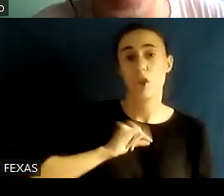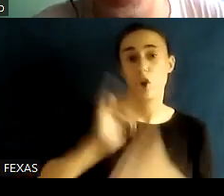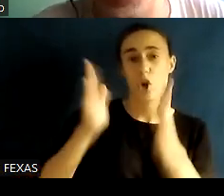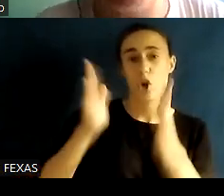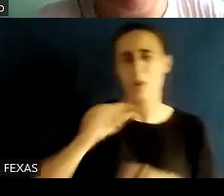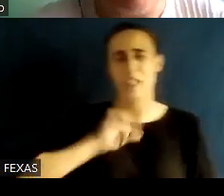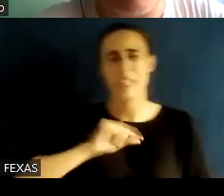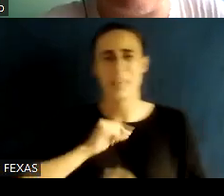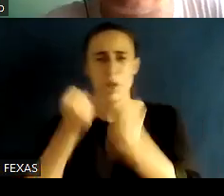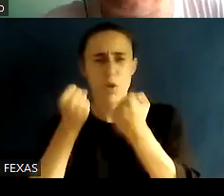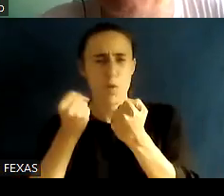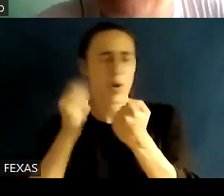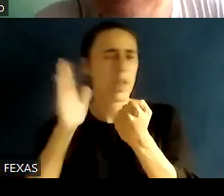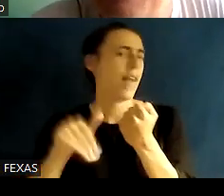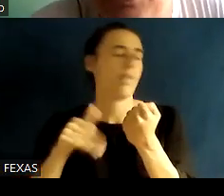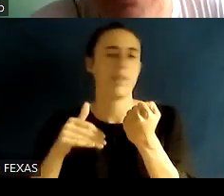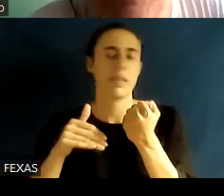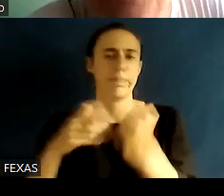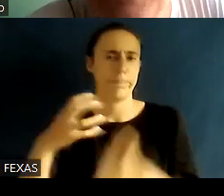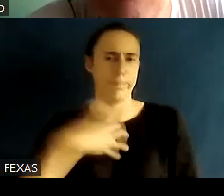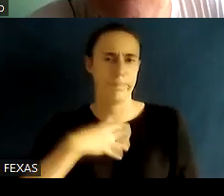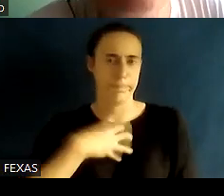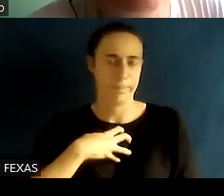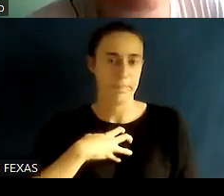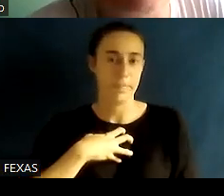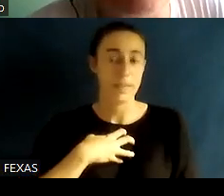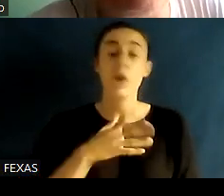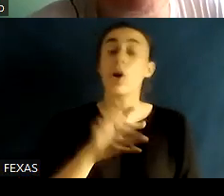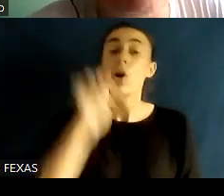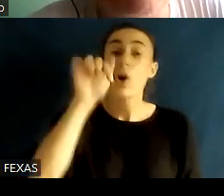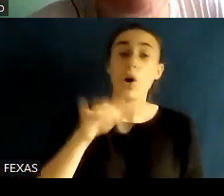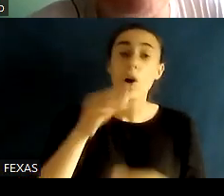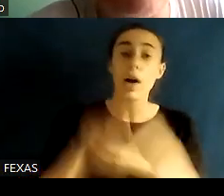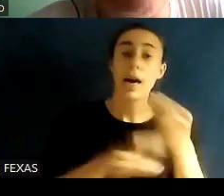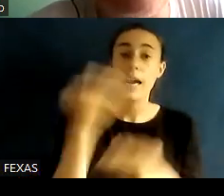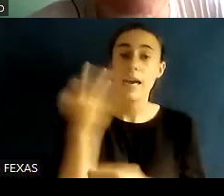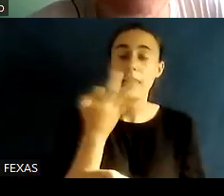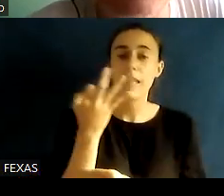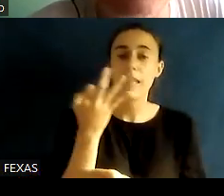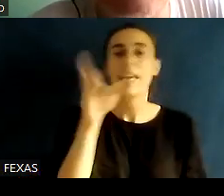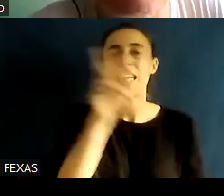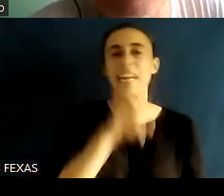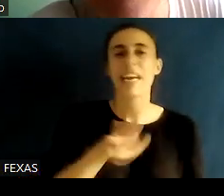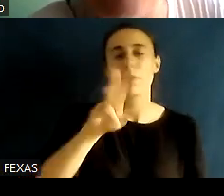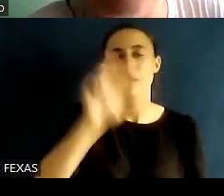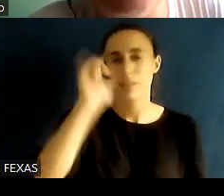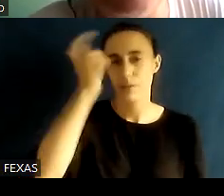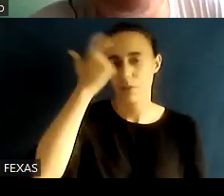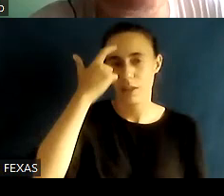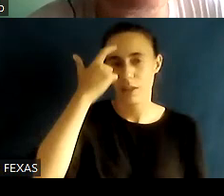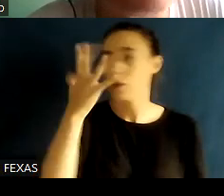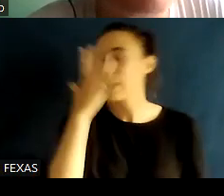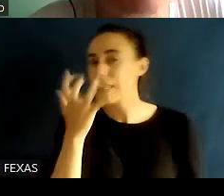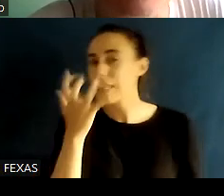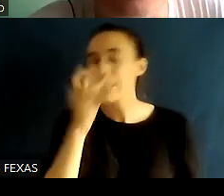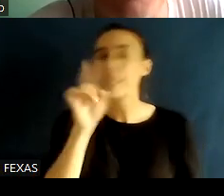te invalida de alguna manera. Bueno, lo que vamos a hacer hoy es repasar un poco el concepto de tristeza, el concepto de